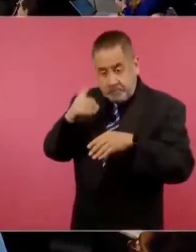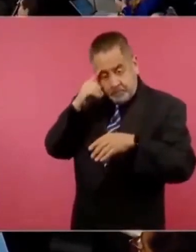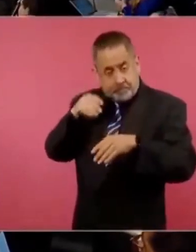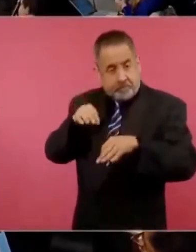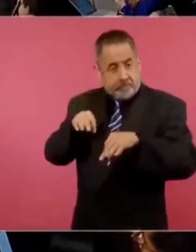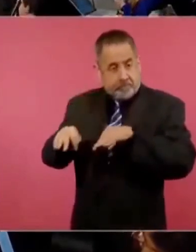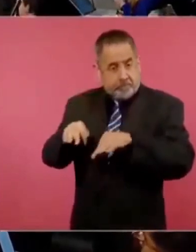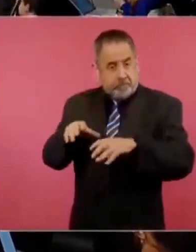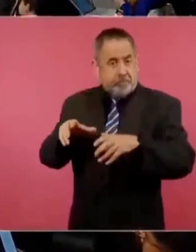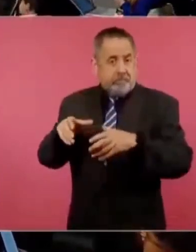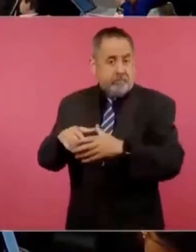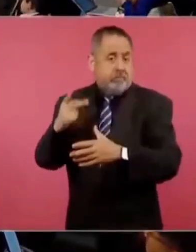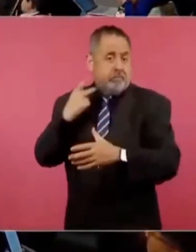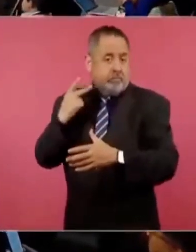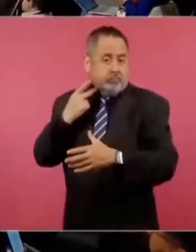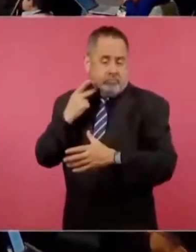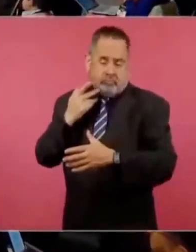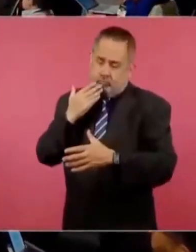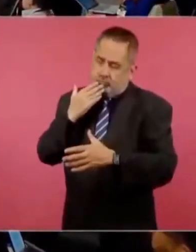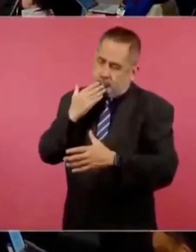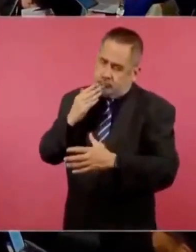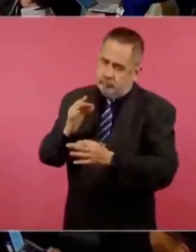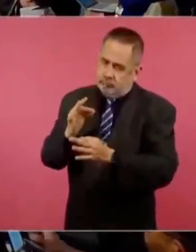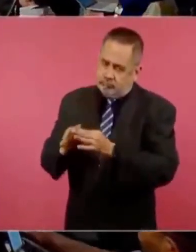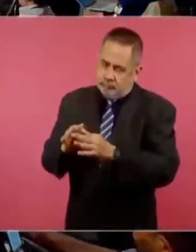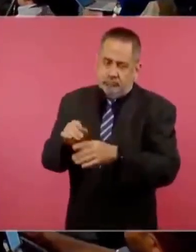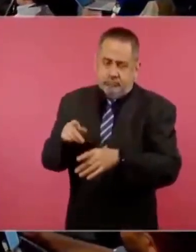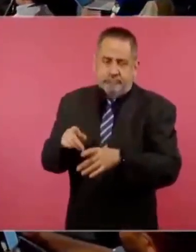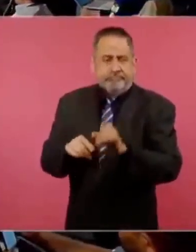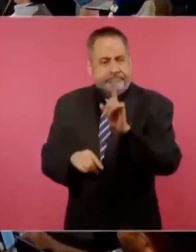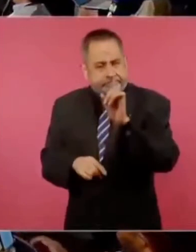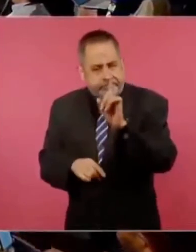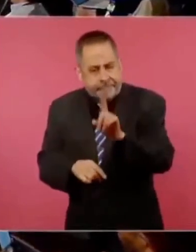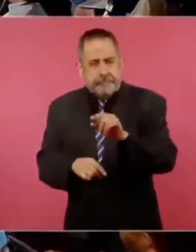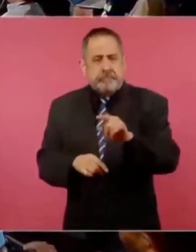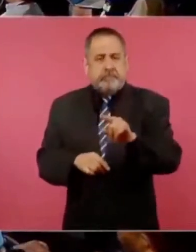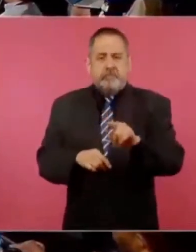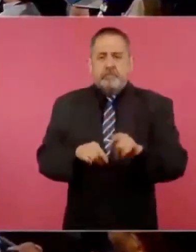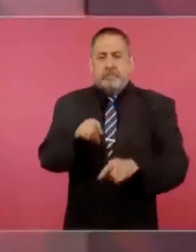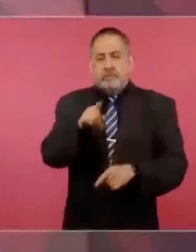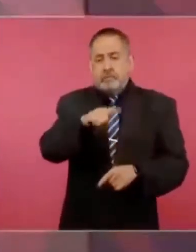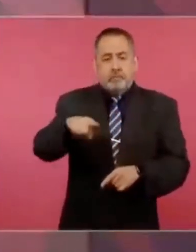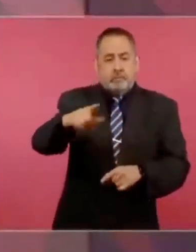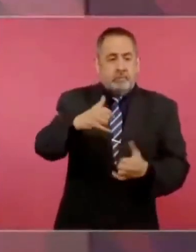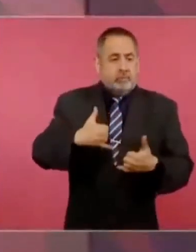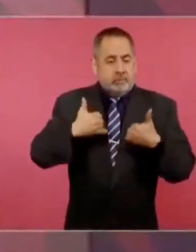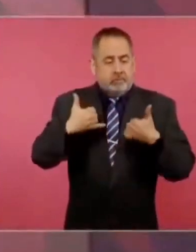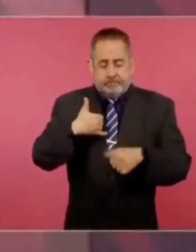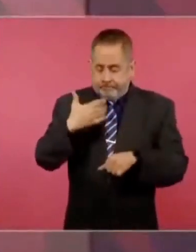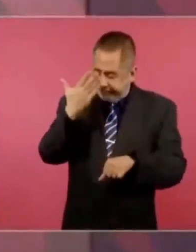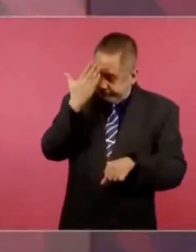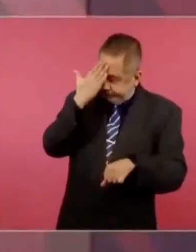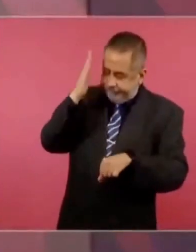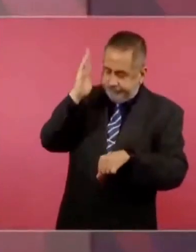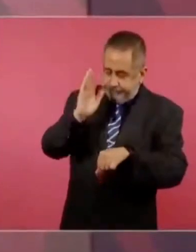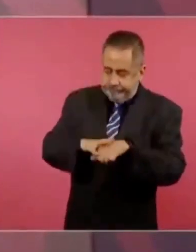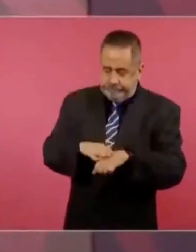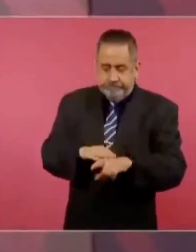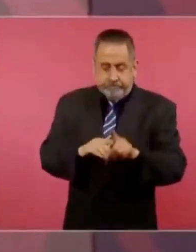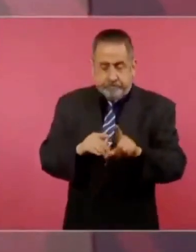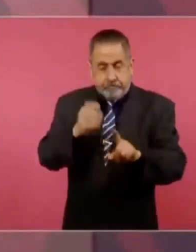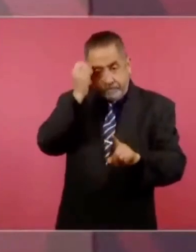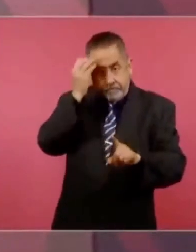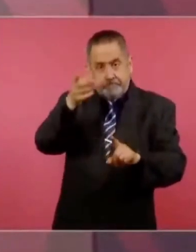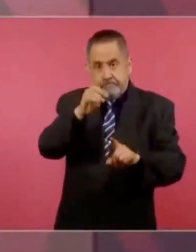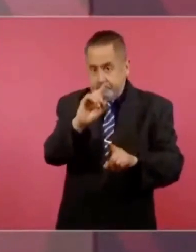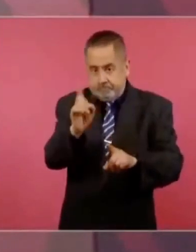al noble oficio de la política, no deben olvidar que lo principal